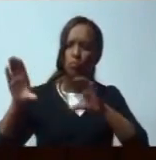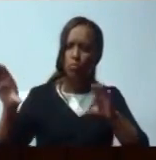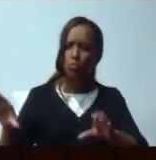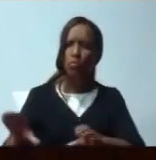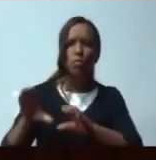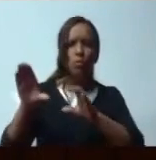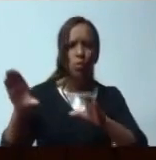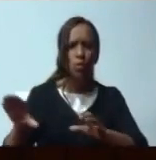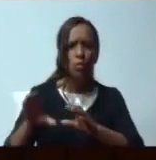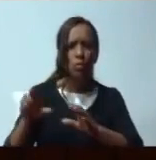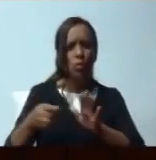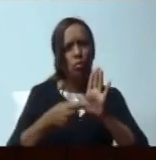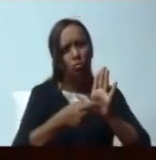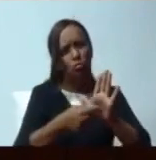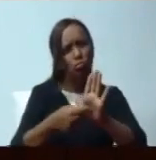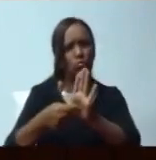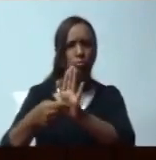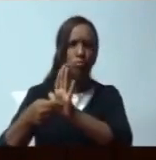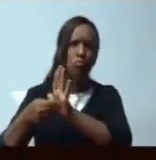prestigio de nuestra dominicanidad,